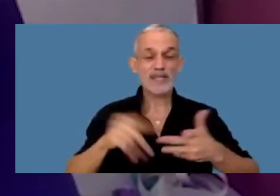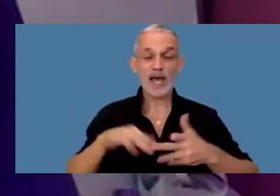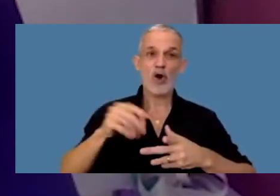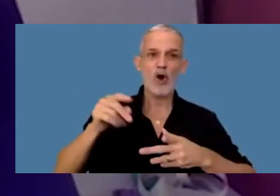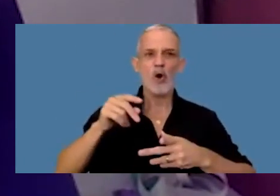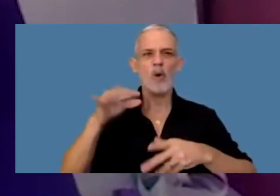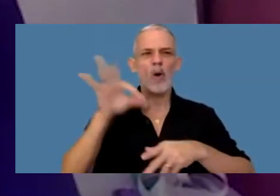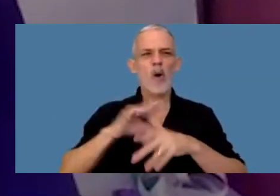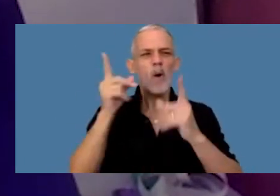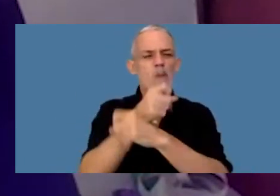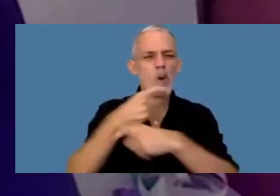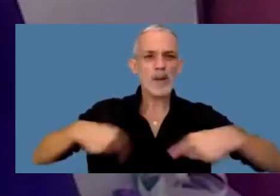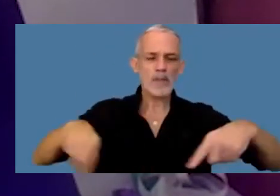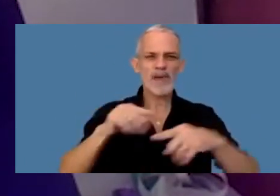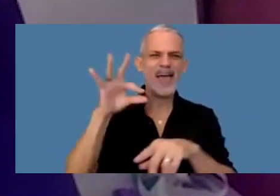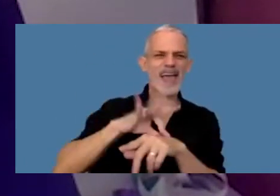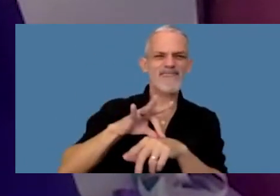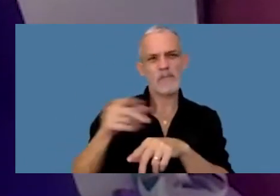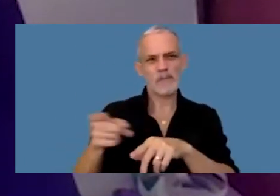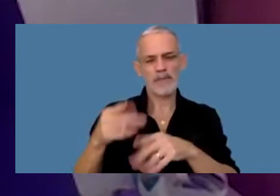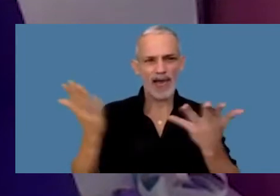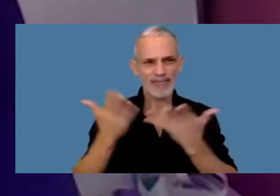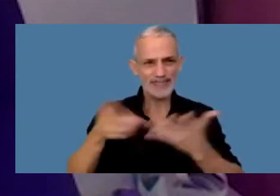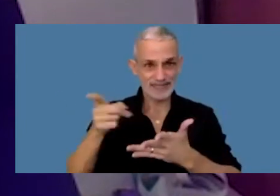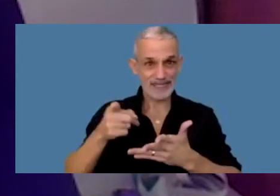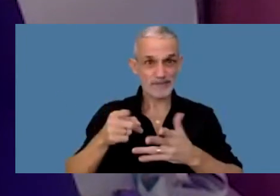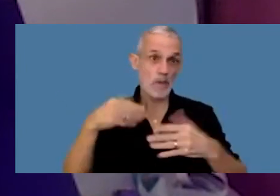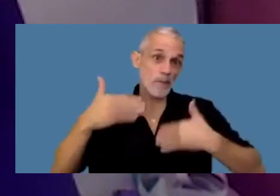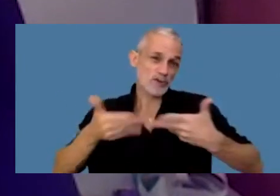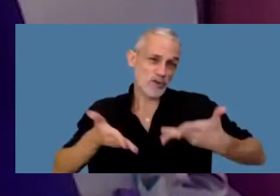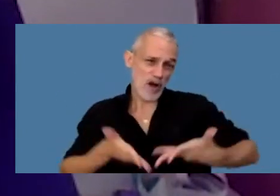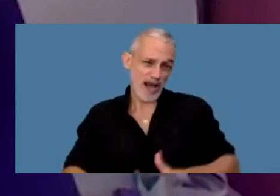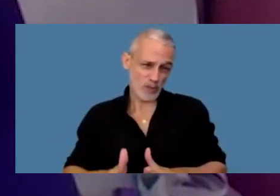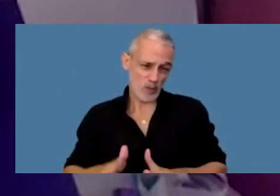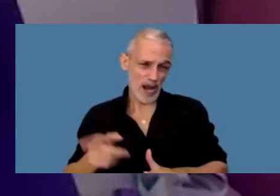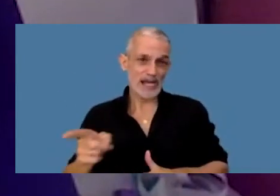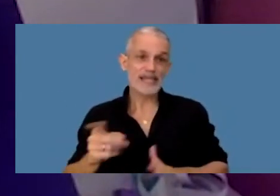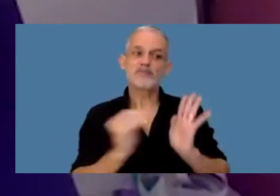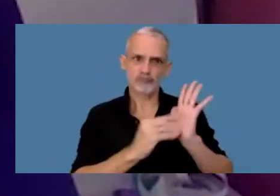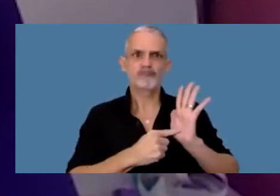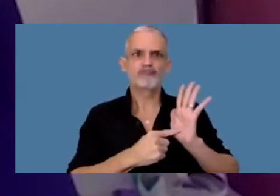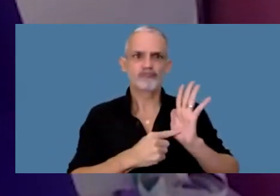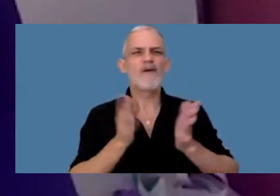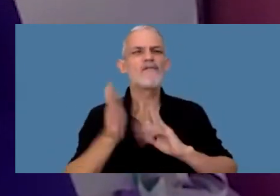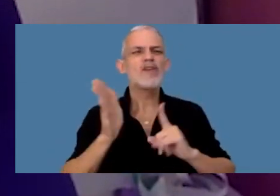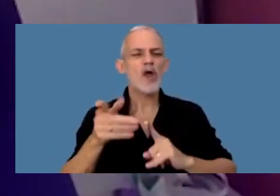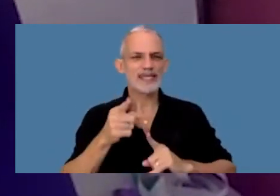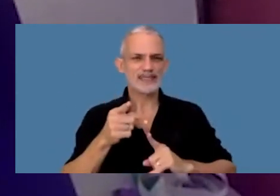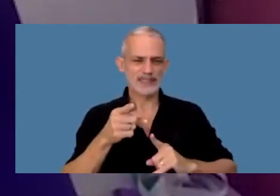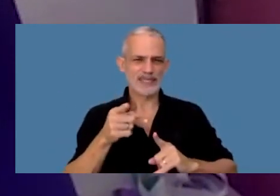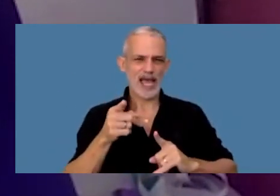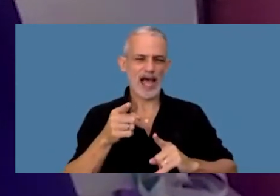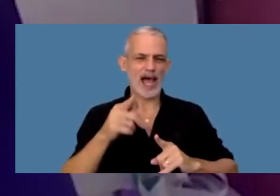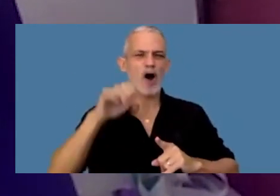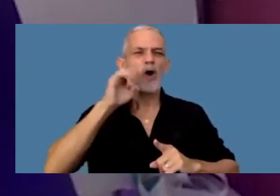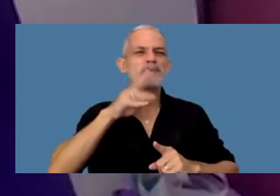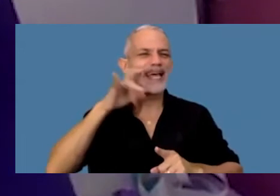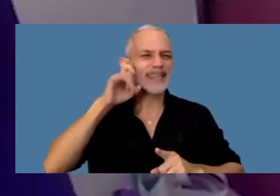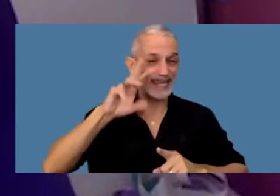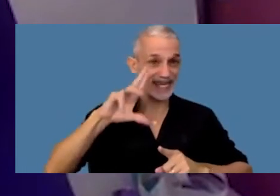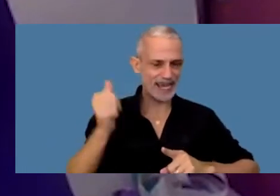26.485, en su artículo 6º, al definir todos los tipos de violencia que existen de